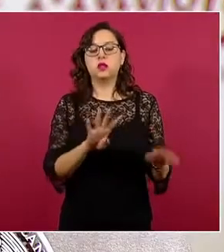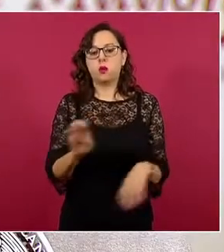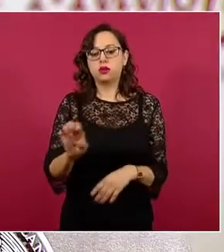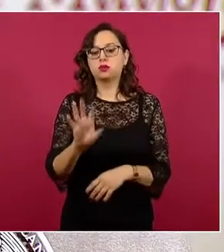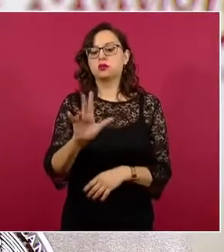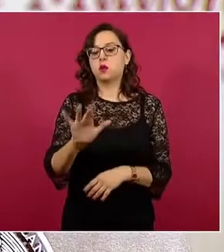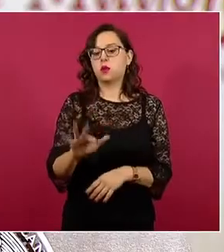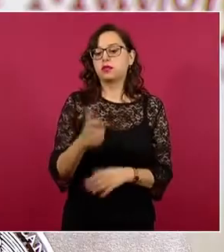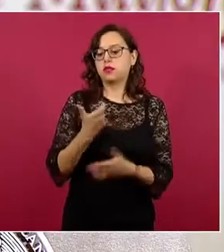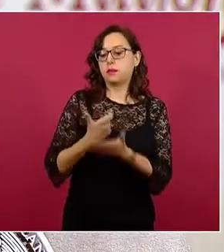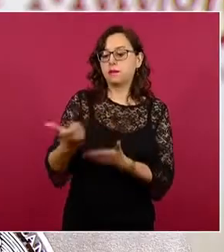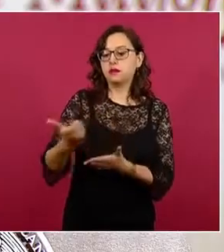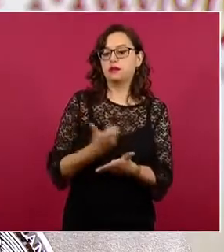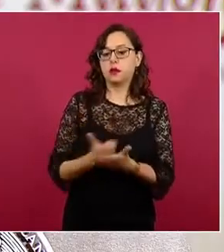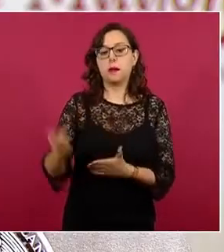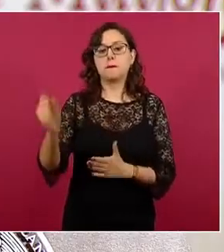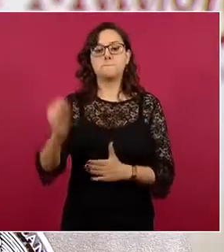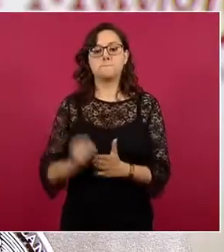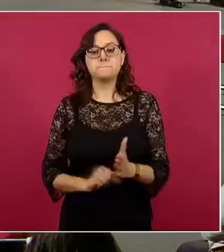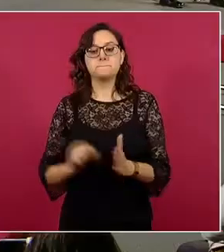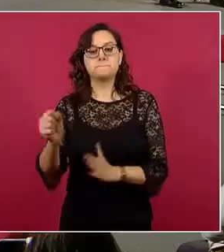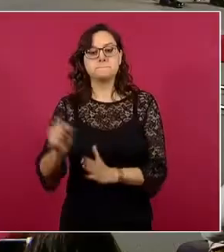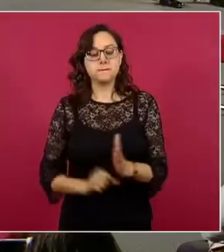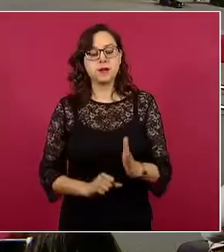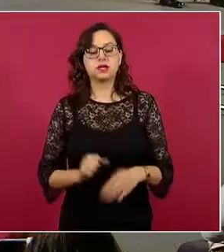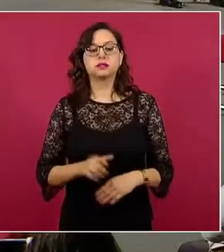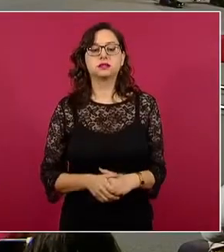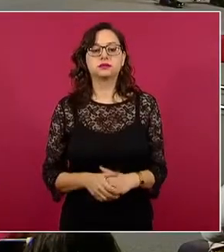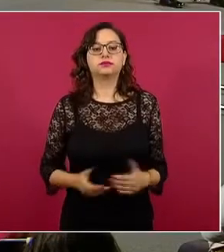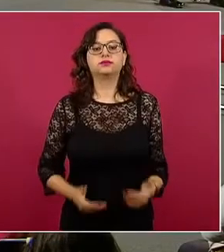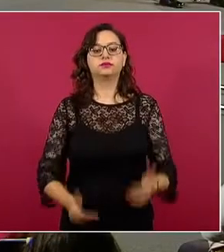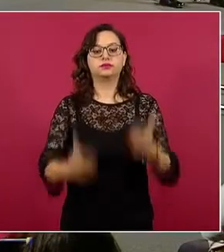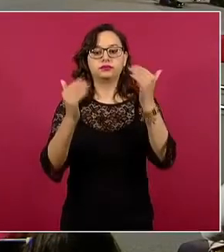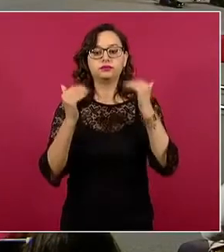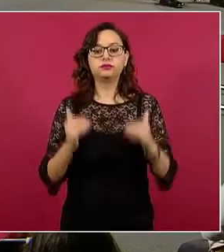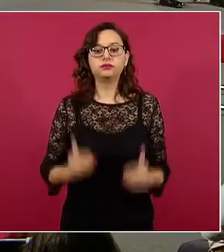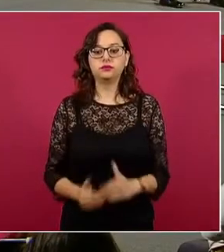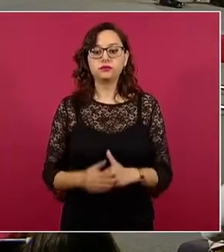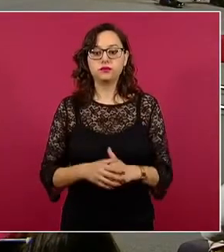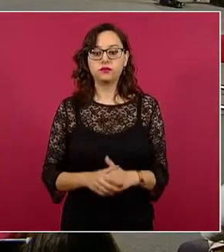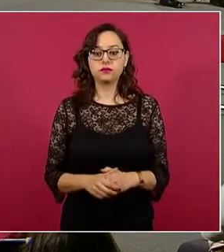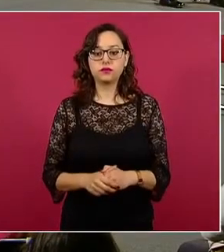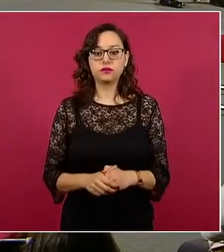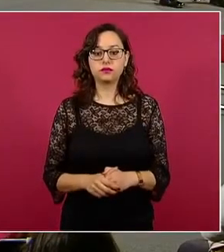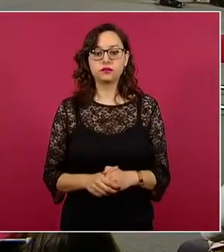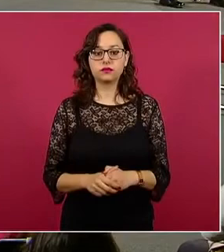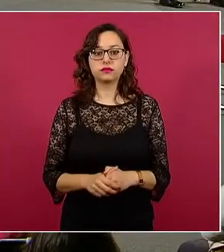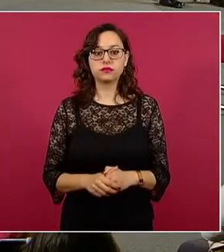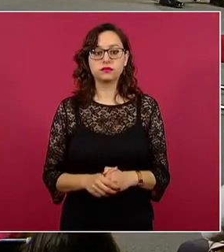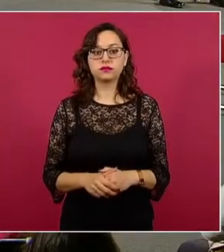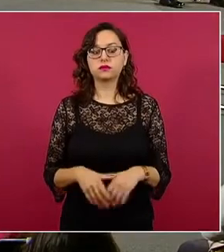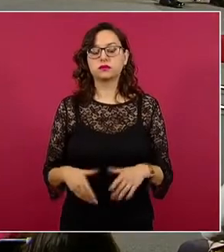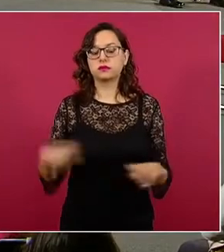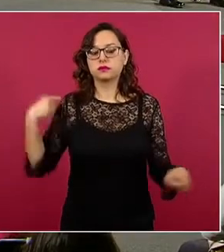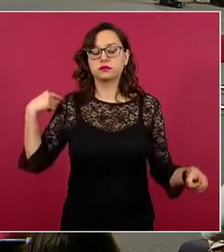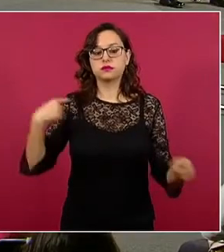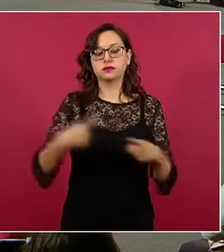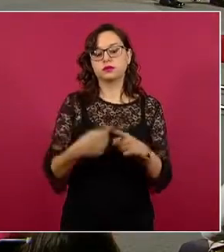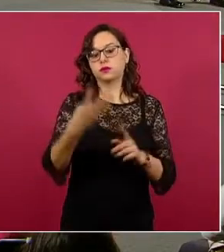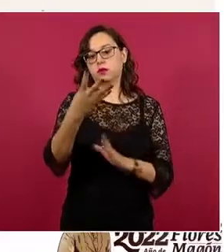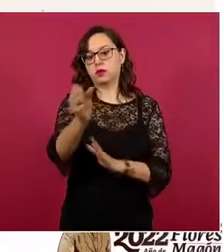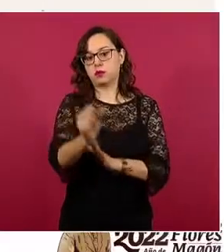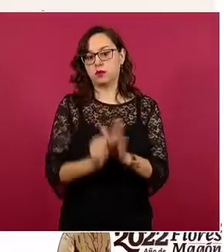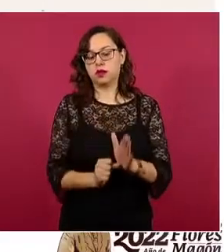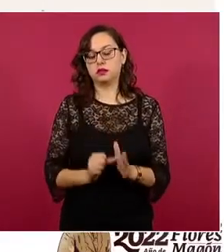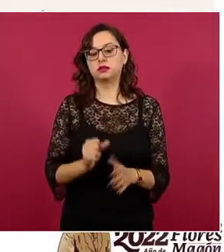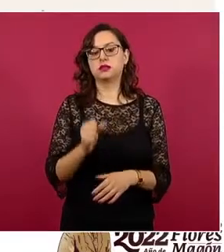2,450 pesos mensuales. La siguiente, por favor. Estos son los datos del primer cuatrimestre del año. En el